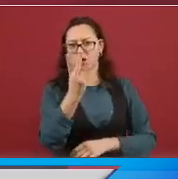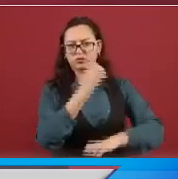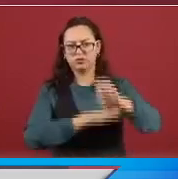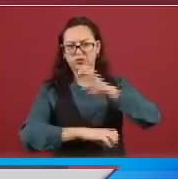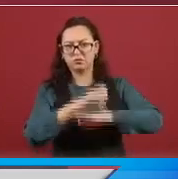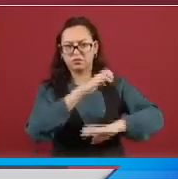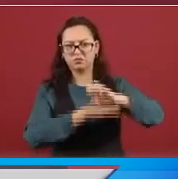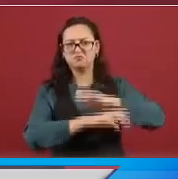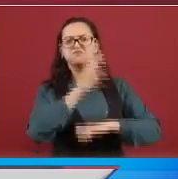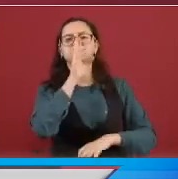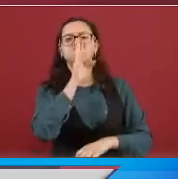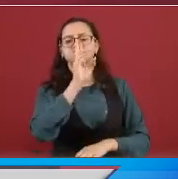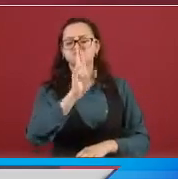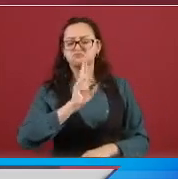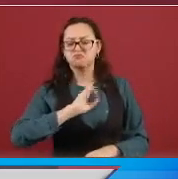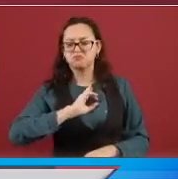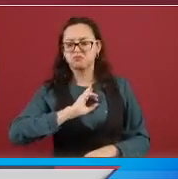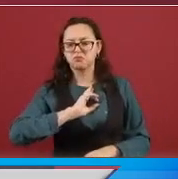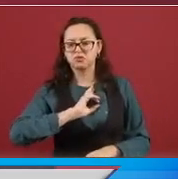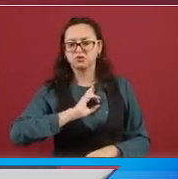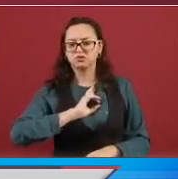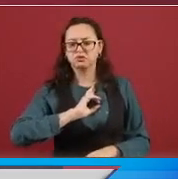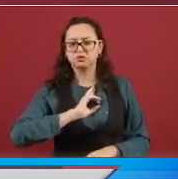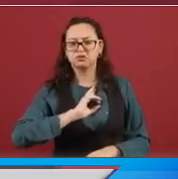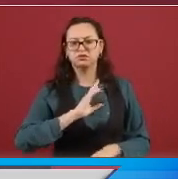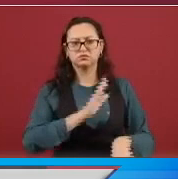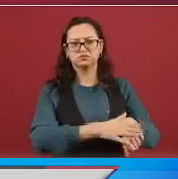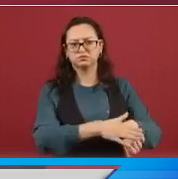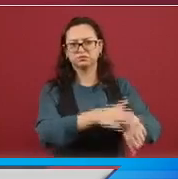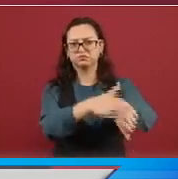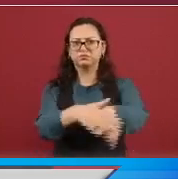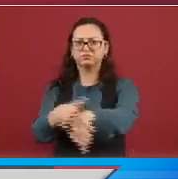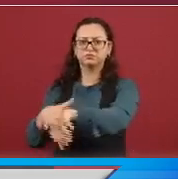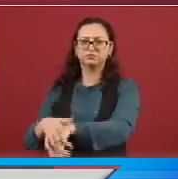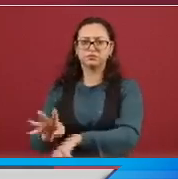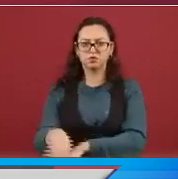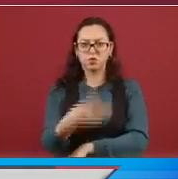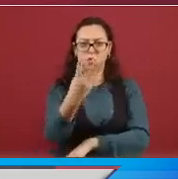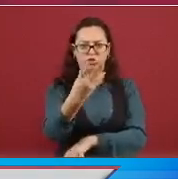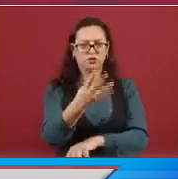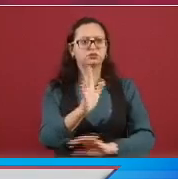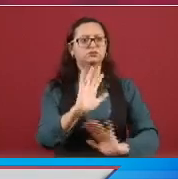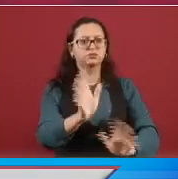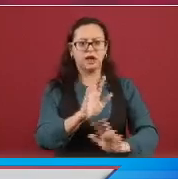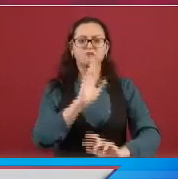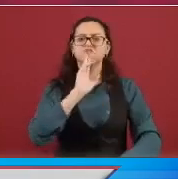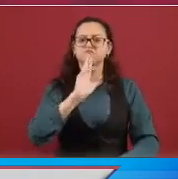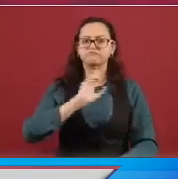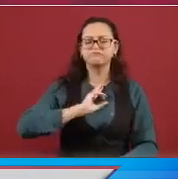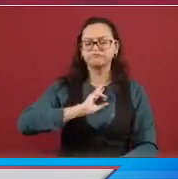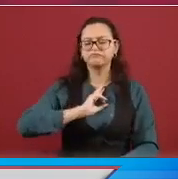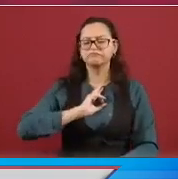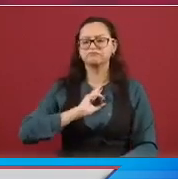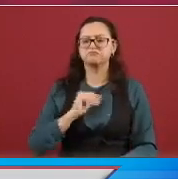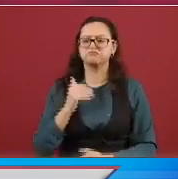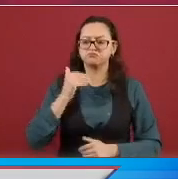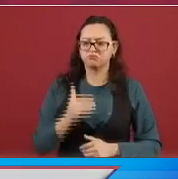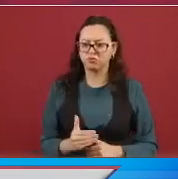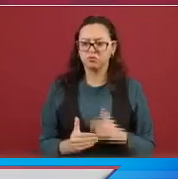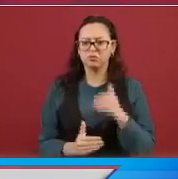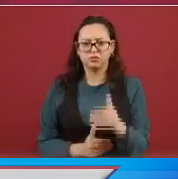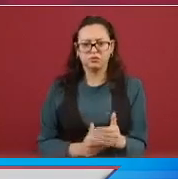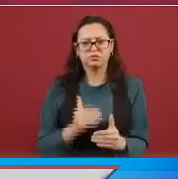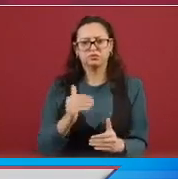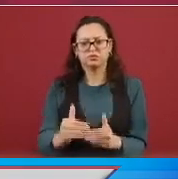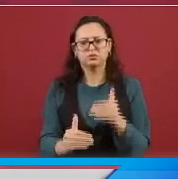Esta refinería tendrá una inversión de entre 150 y 160 mil millones de pesos. Con la renovación de las refinerías y la creación de esta